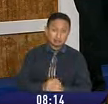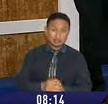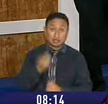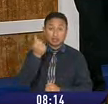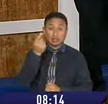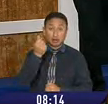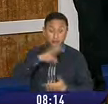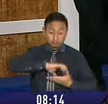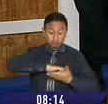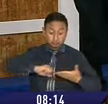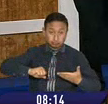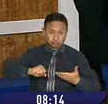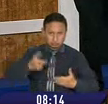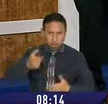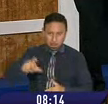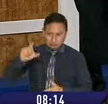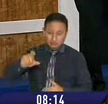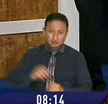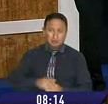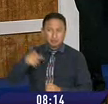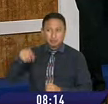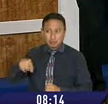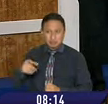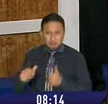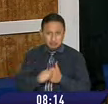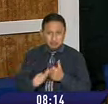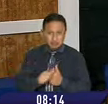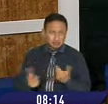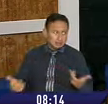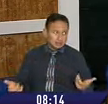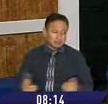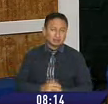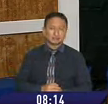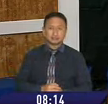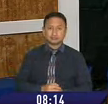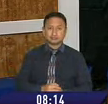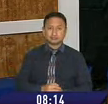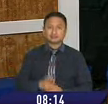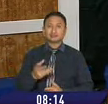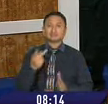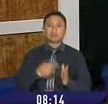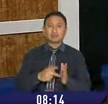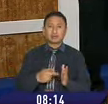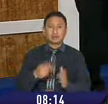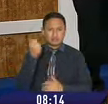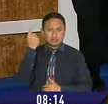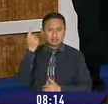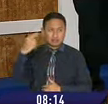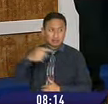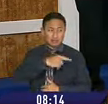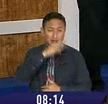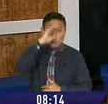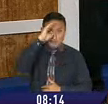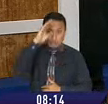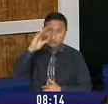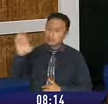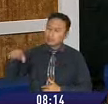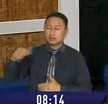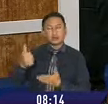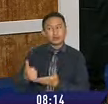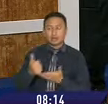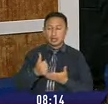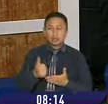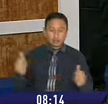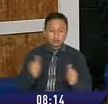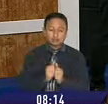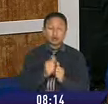plata del banco en efectivo, los pillos están al orden del día. ¿Qué nos cuesta entender que pidamos a la policía ayuda o hacer